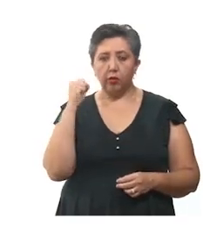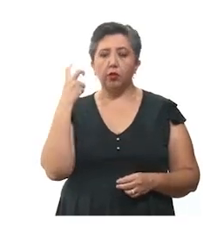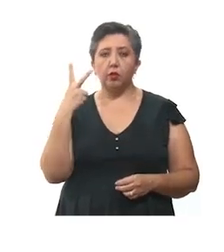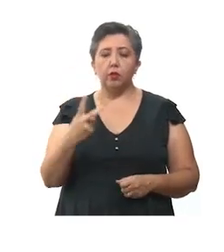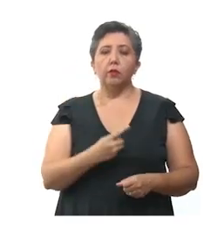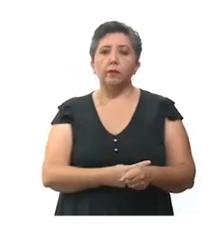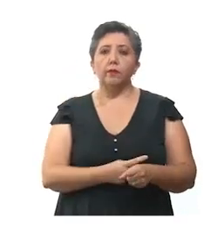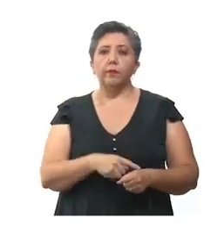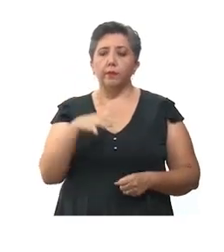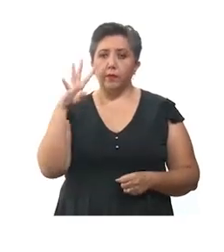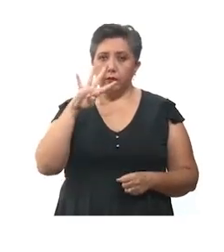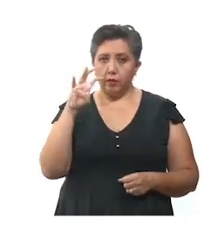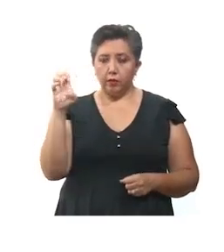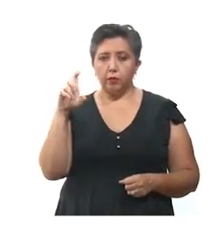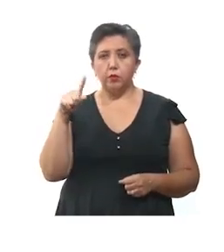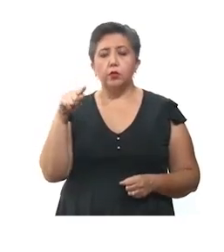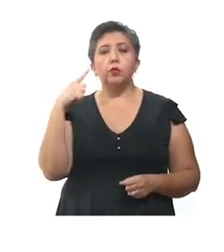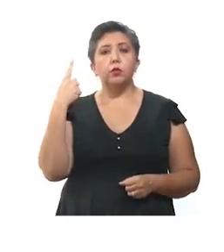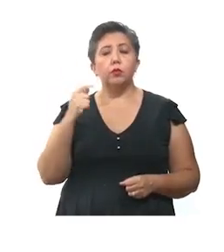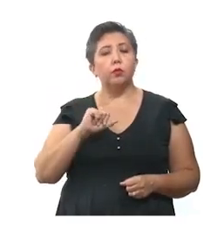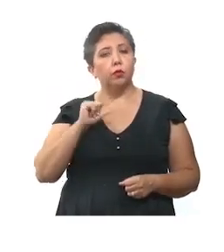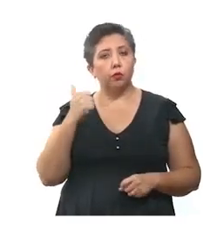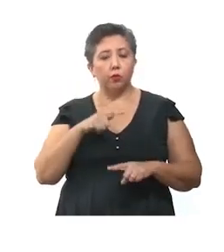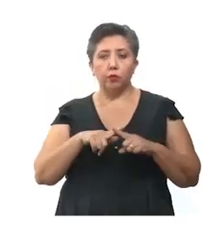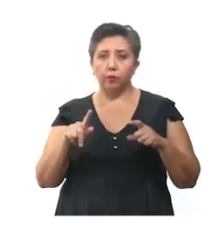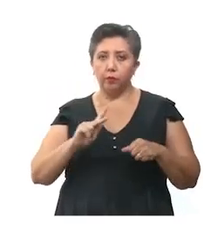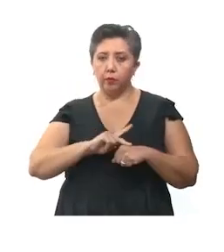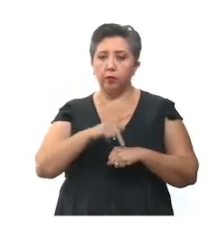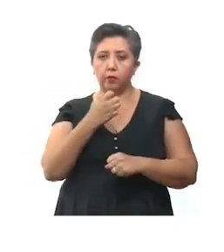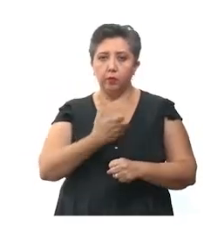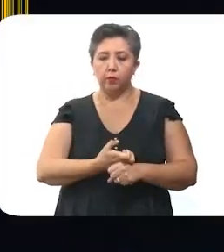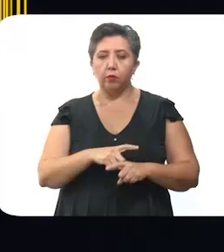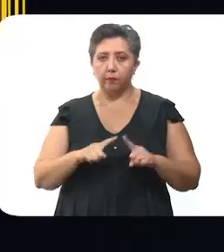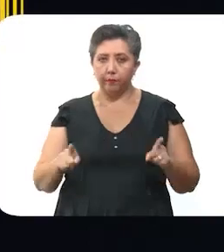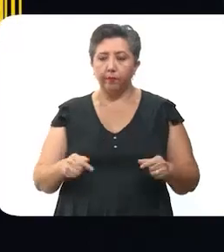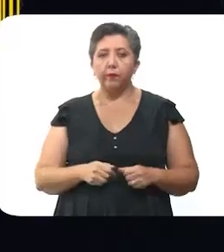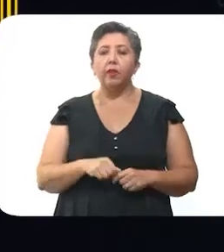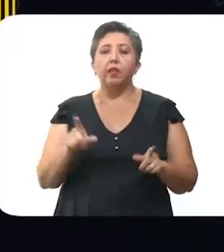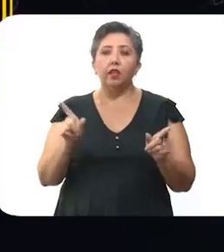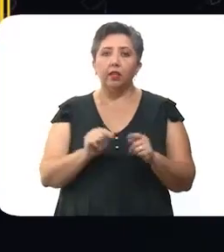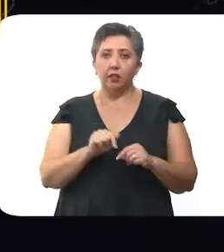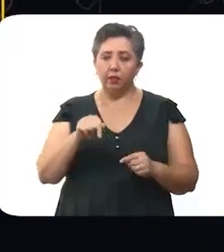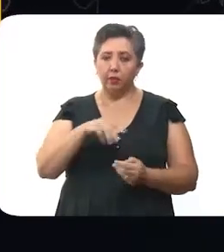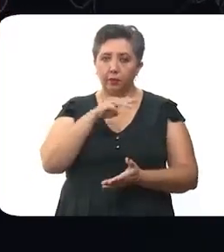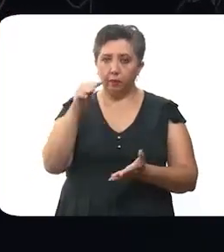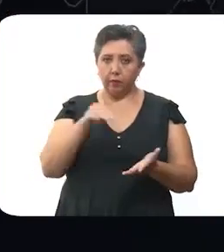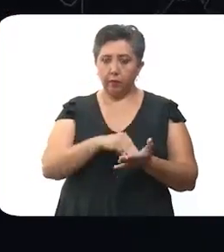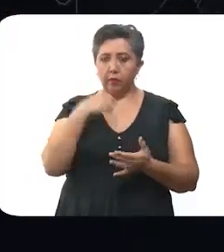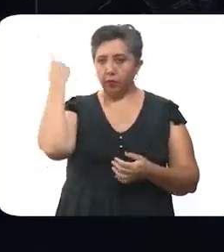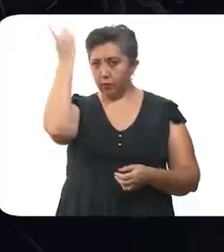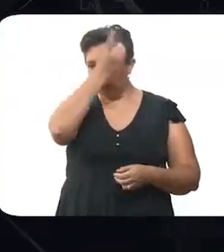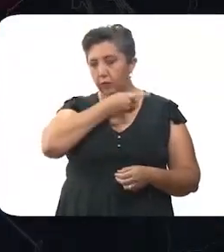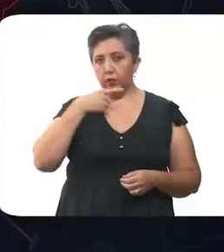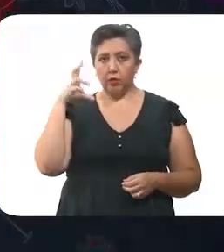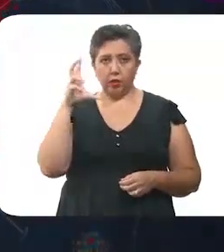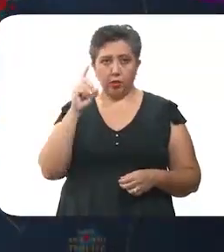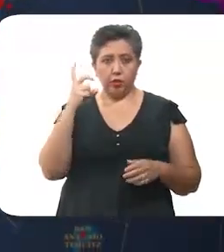54.562 casos positivos, 471 son de otro país u otro estado. Específicamente en Mérida se han